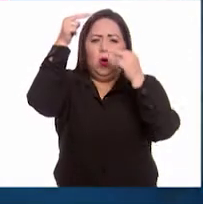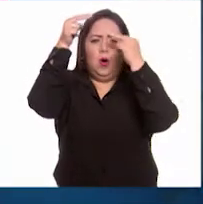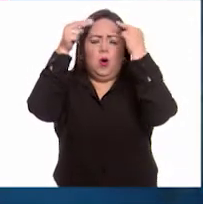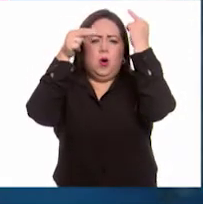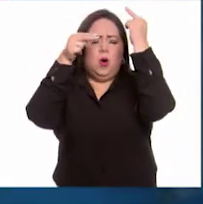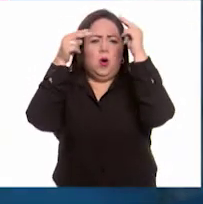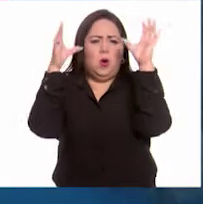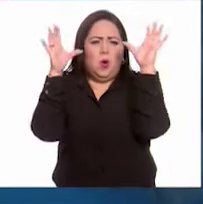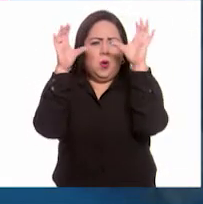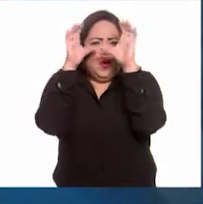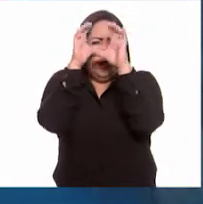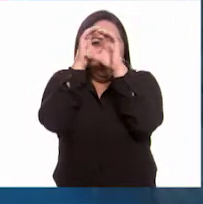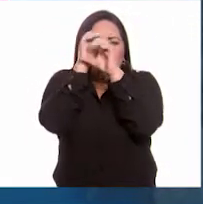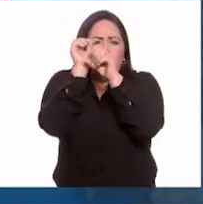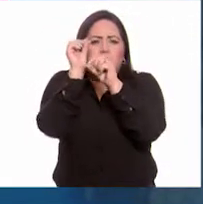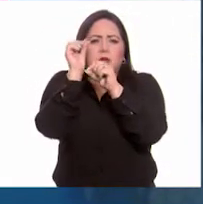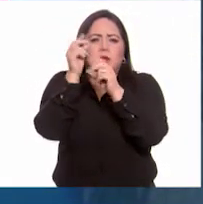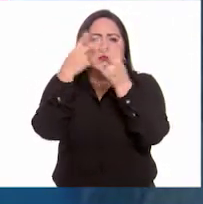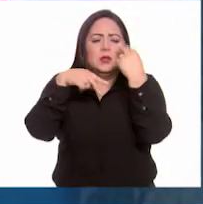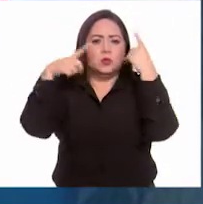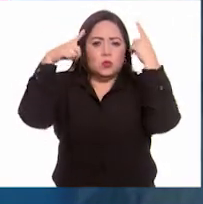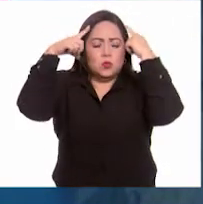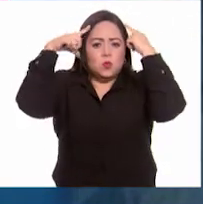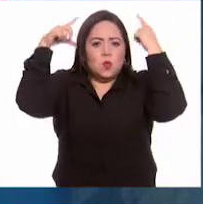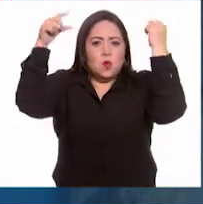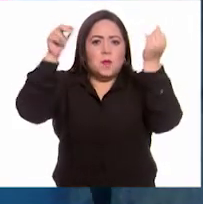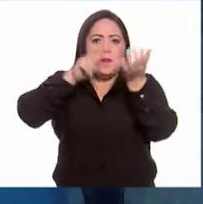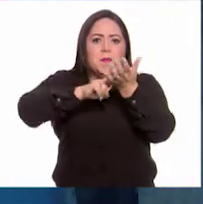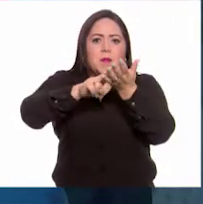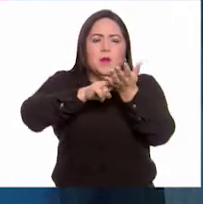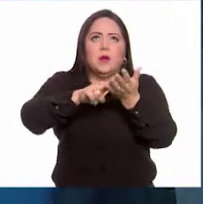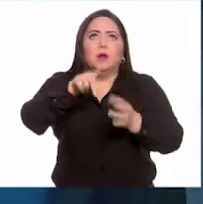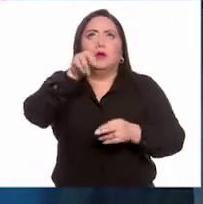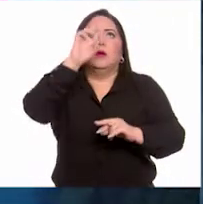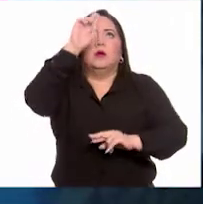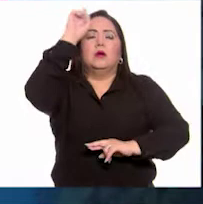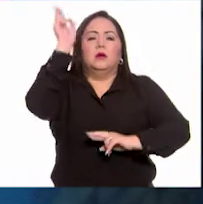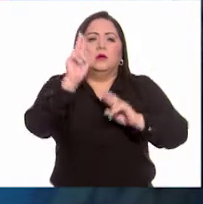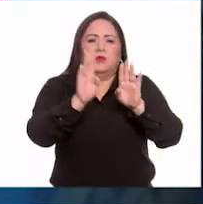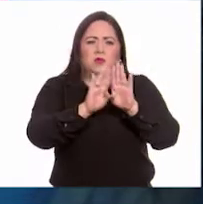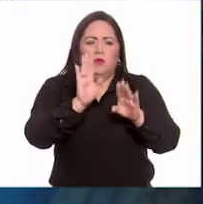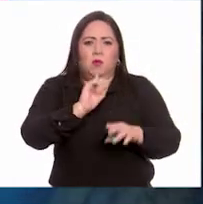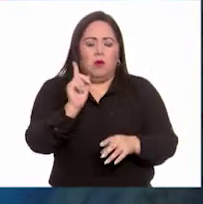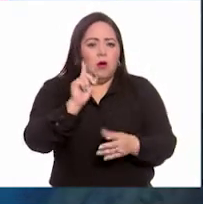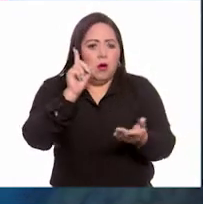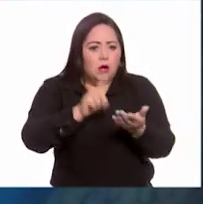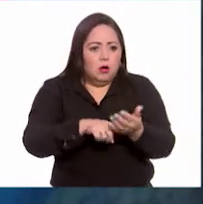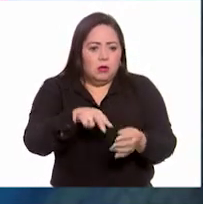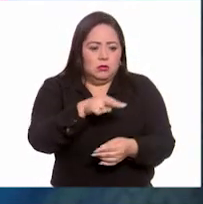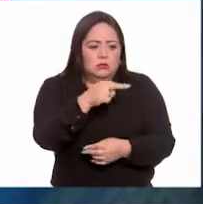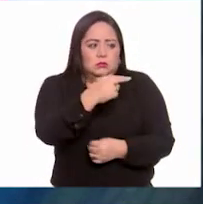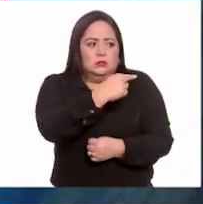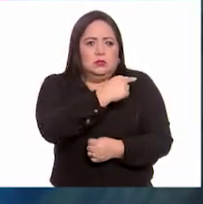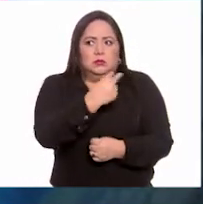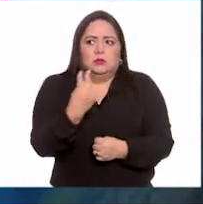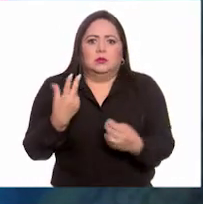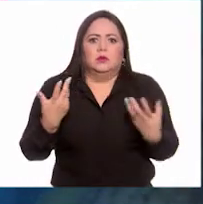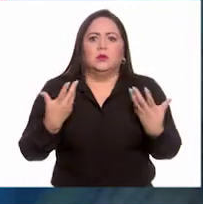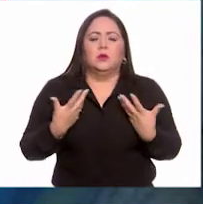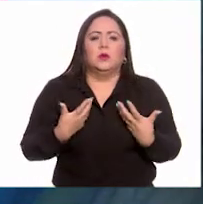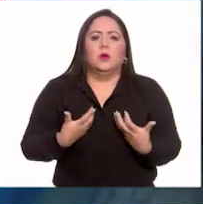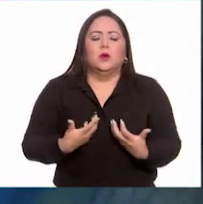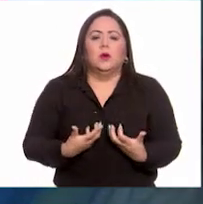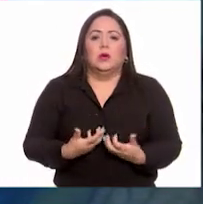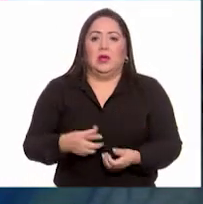oscuras y aparecieron los pequeños duendes con sus brillosos y relampagueantes carrizos sobre sus hombros.